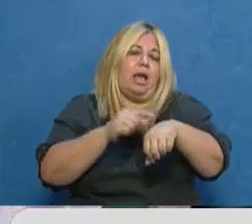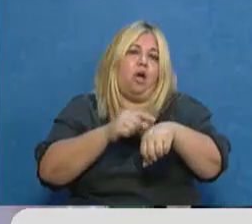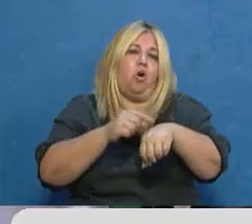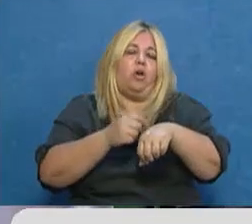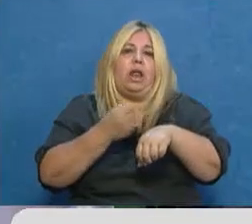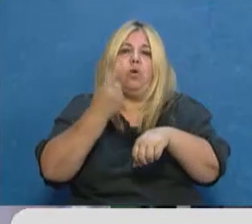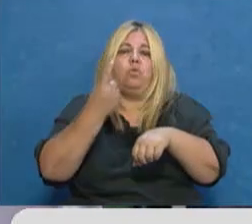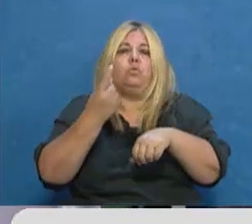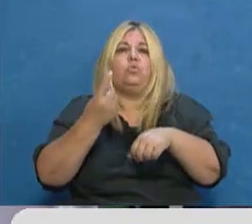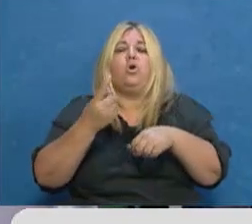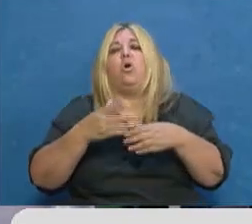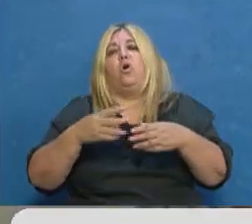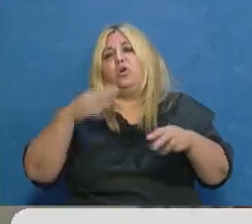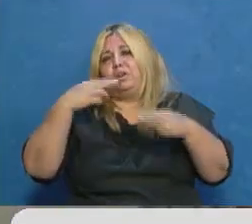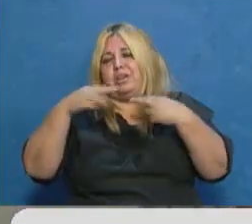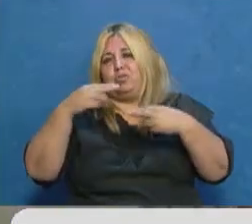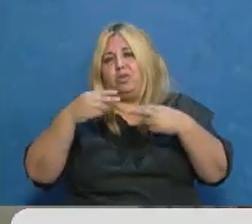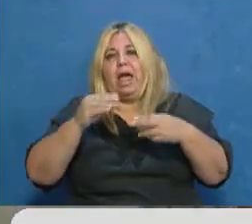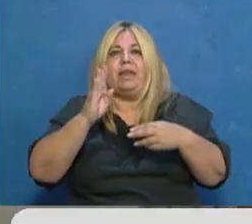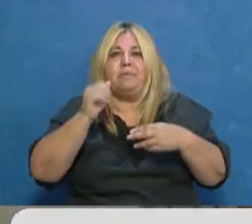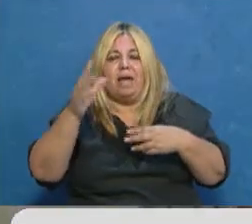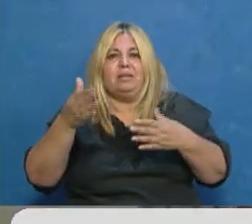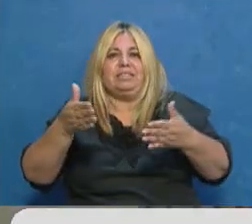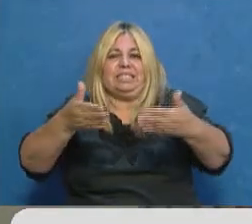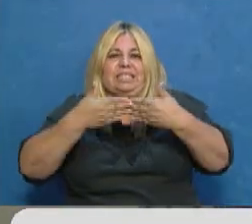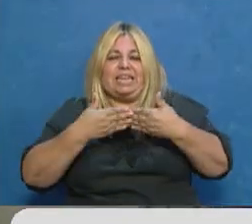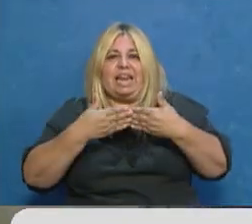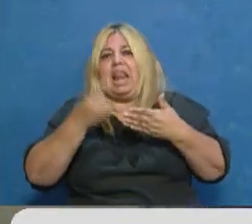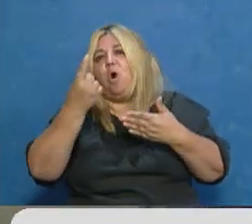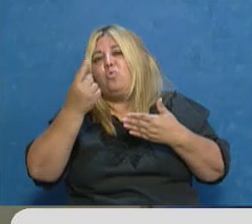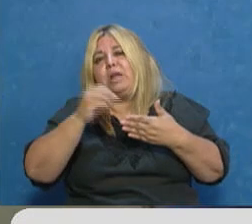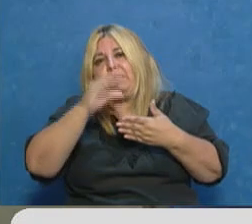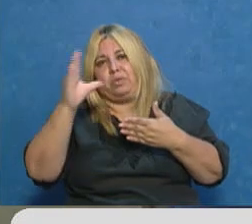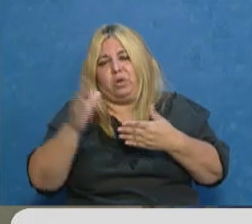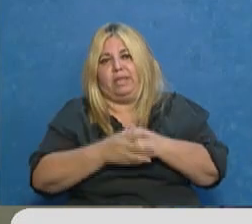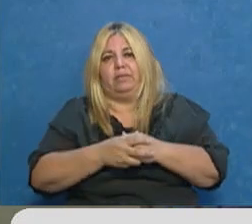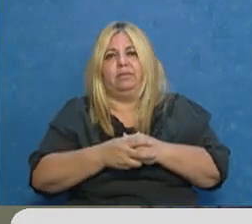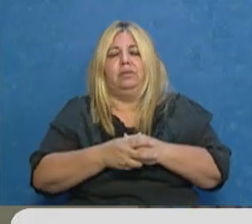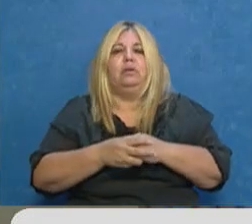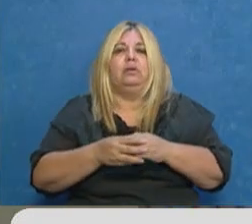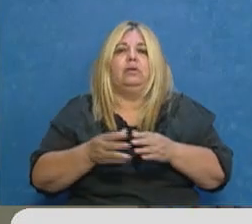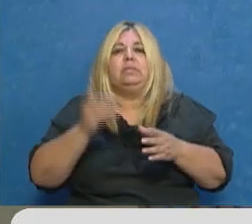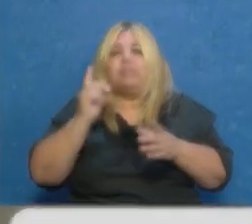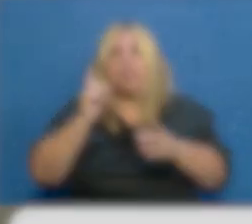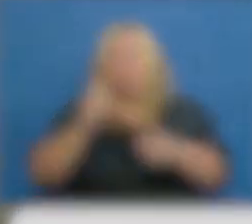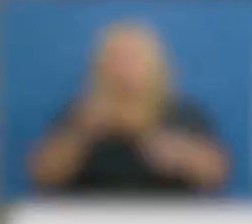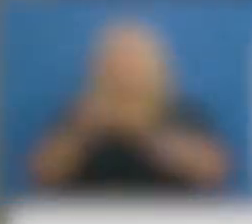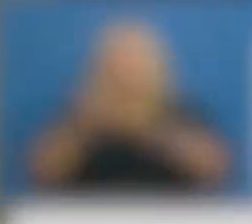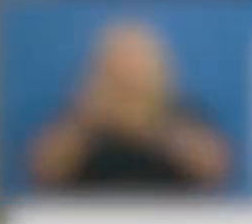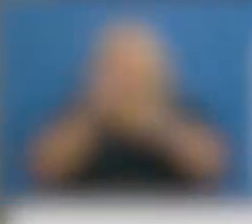los cierres de los establecimientos gastronómicos, también pedirle al gobierno que levante el horario para los micros.